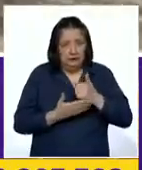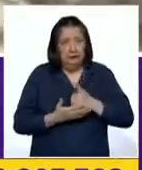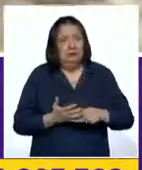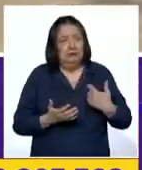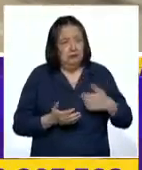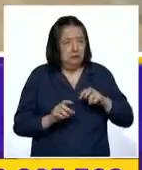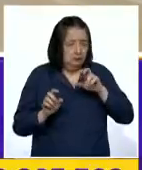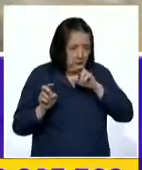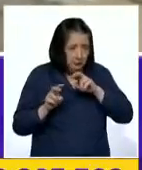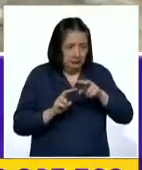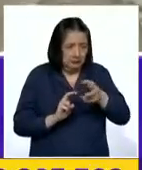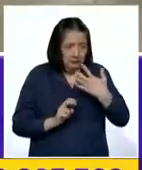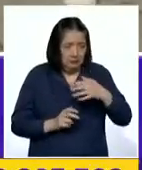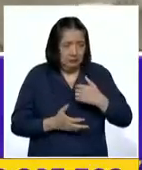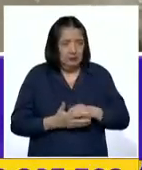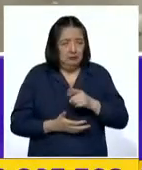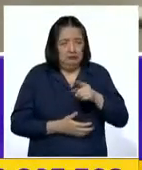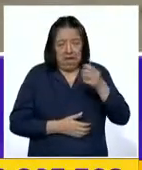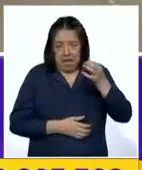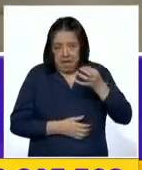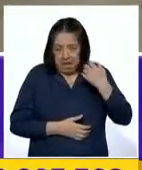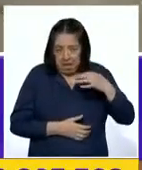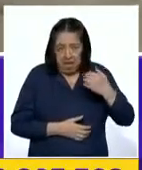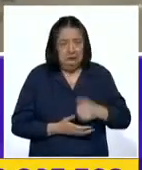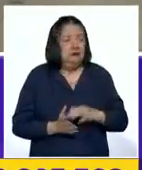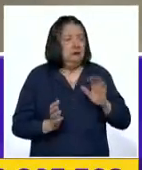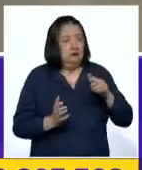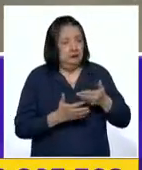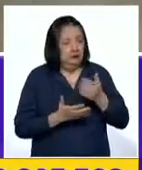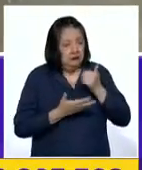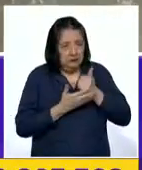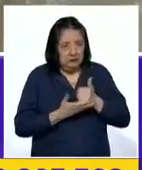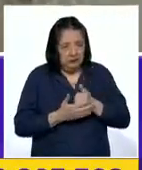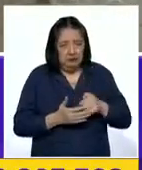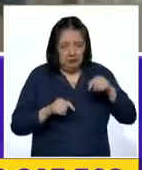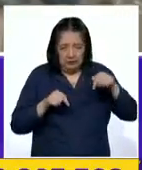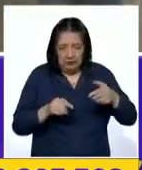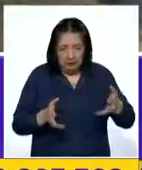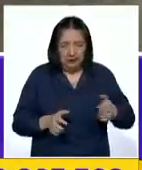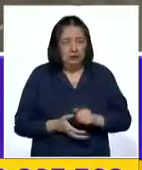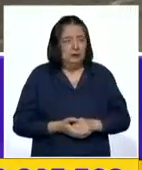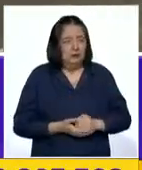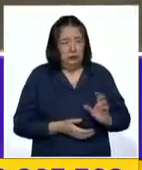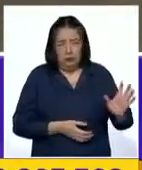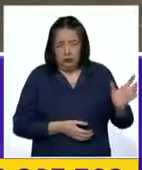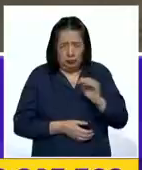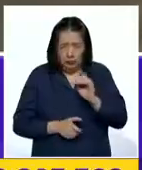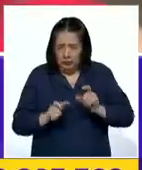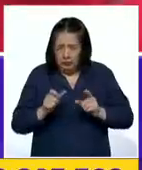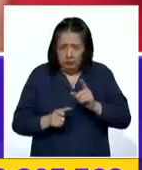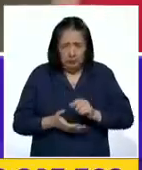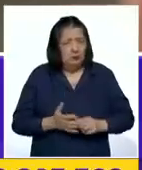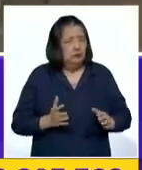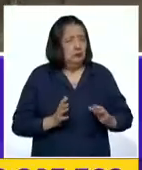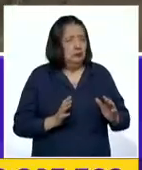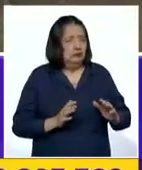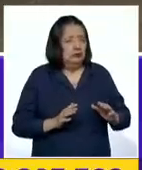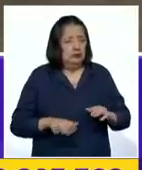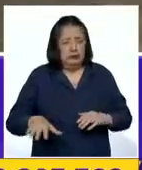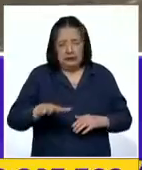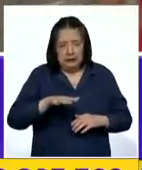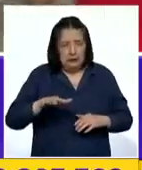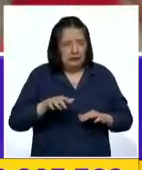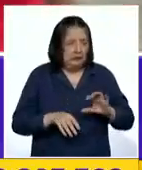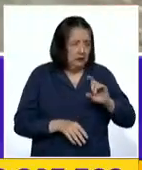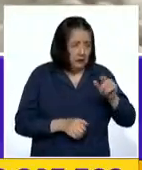de visibilizar su realidad para que llegue la ayuda del caso. En este caso, todos estos vecinos de Cieneguilla, ¿qué es lo más